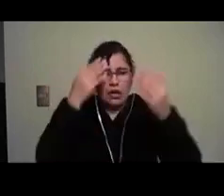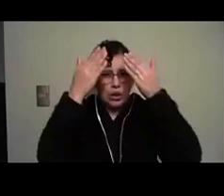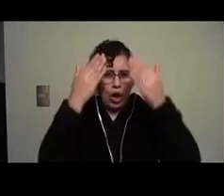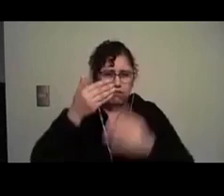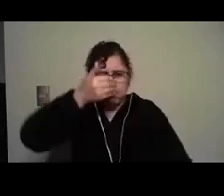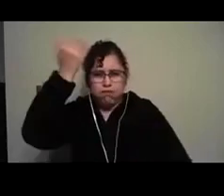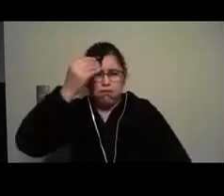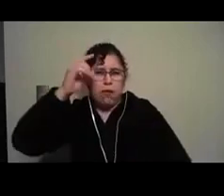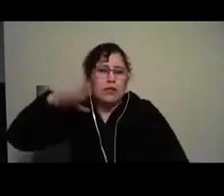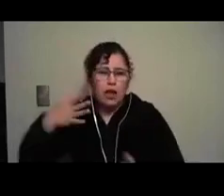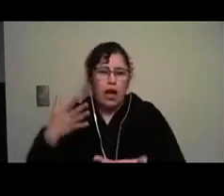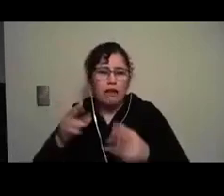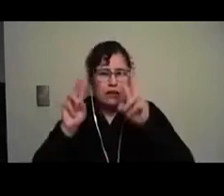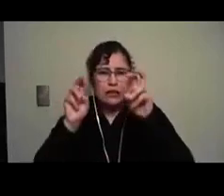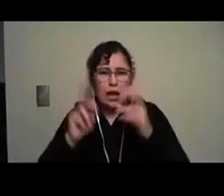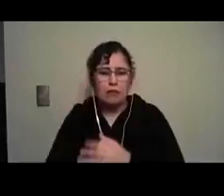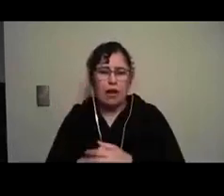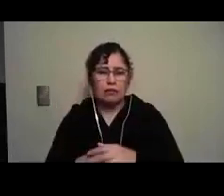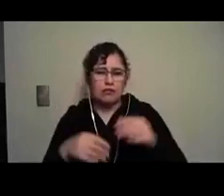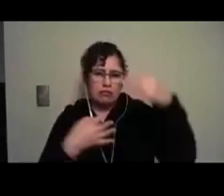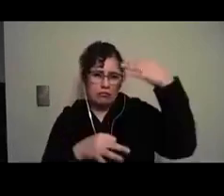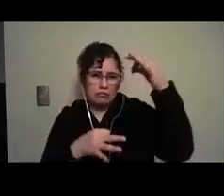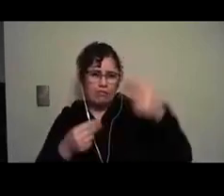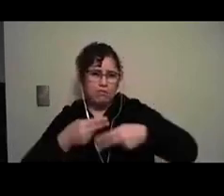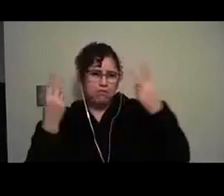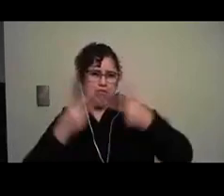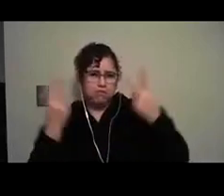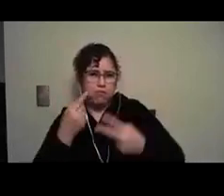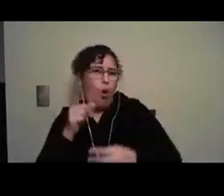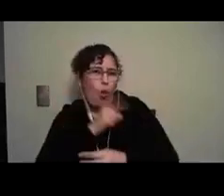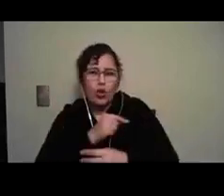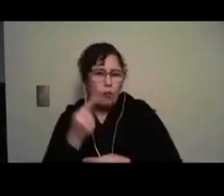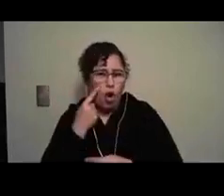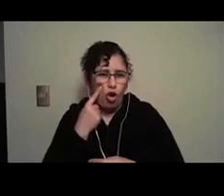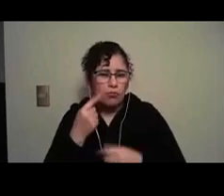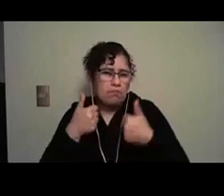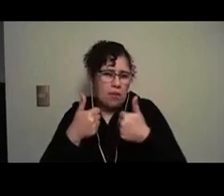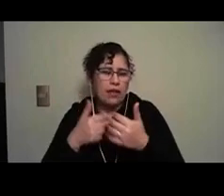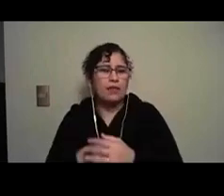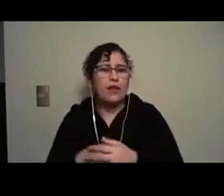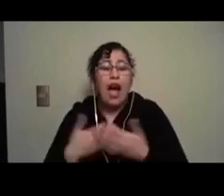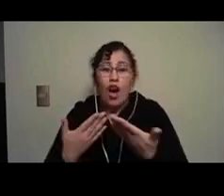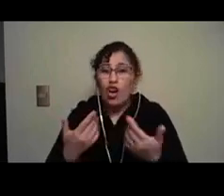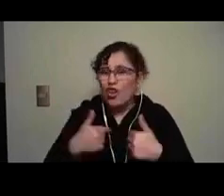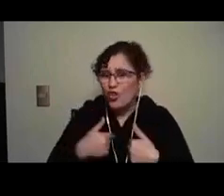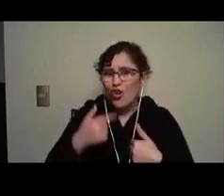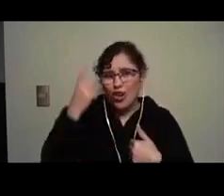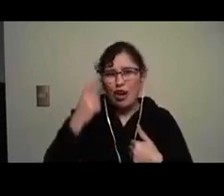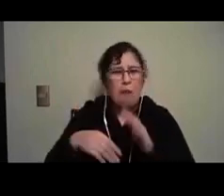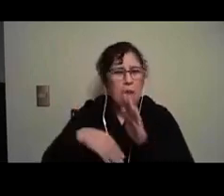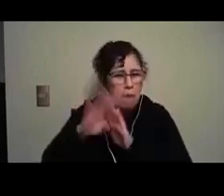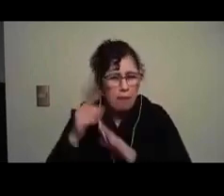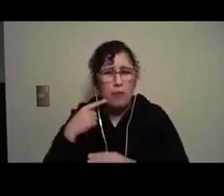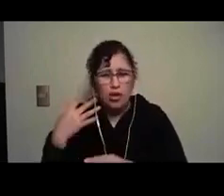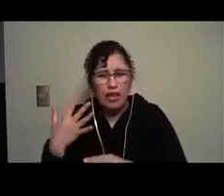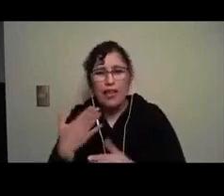en estudios de los últimos papers o literaturas, pero yo creo que, y quiero que les quede claro que lo más significativo para el